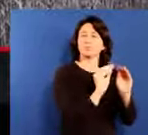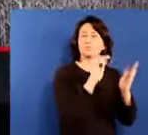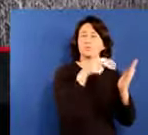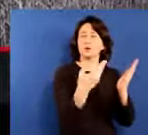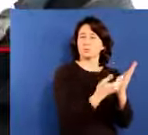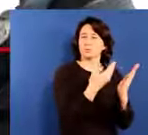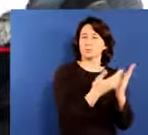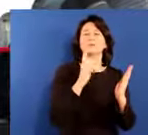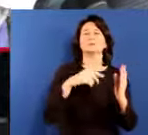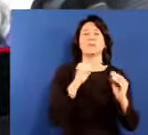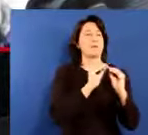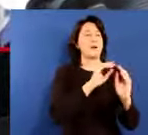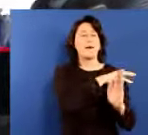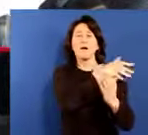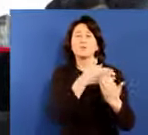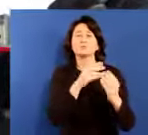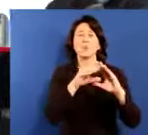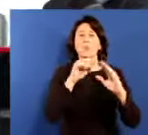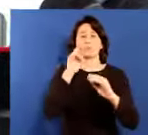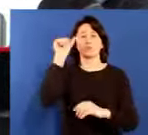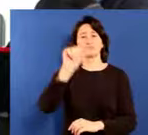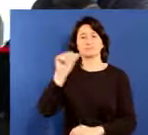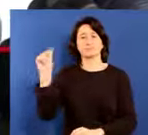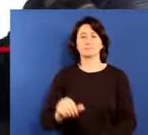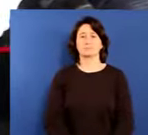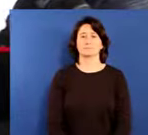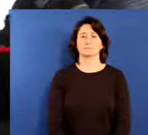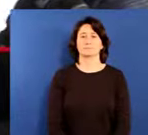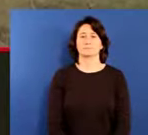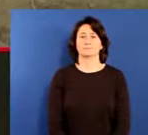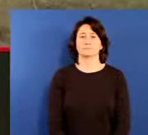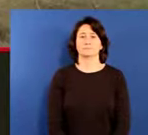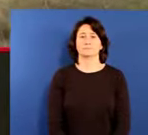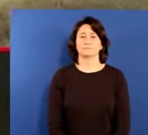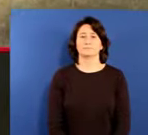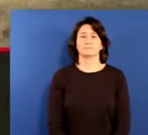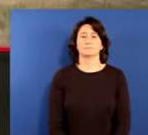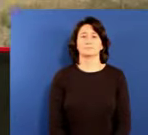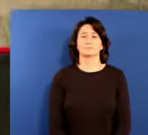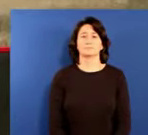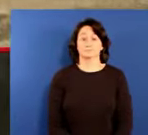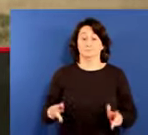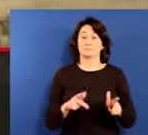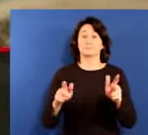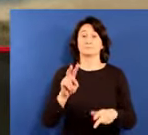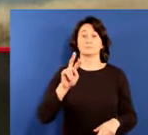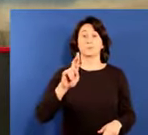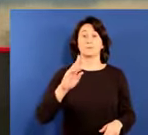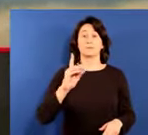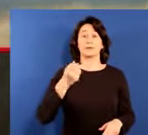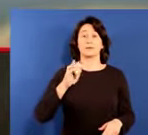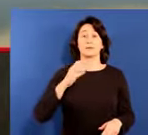centro. Además, se ha habilitado un circuito ornitológico con 2 observatorios, desde los cuales se puede ver